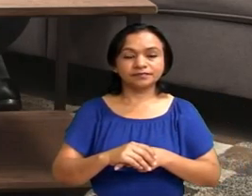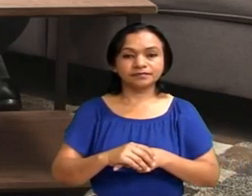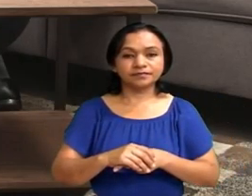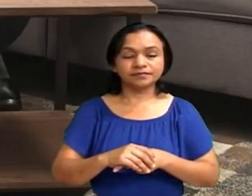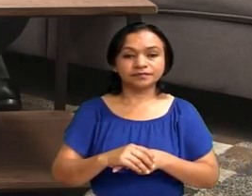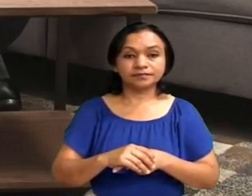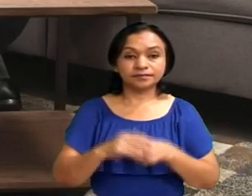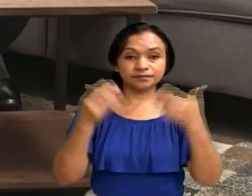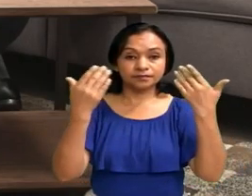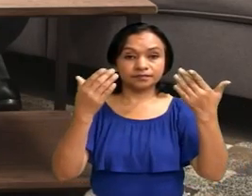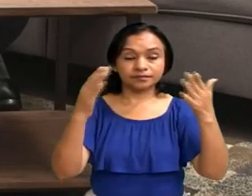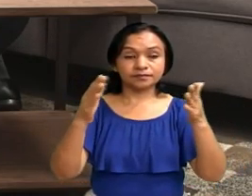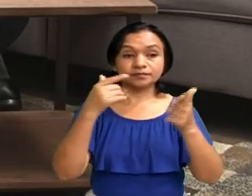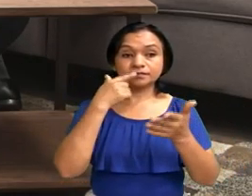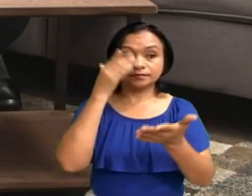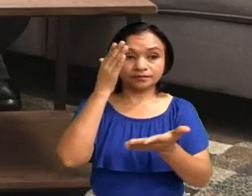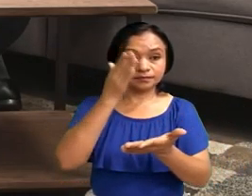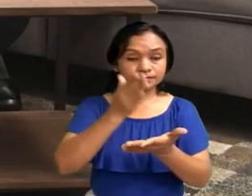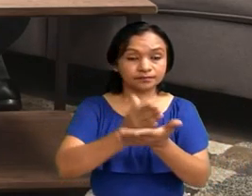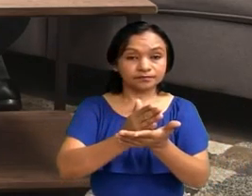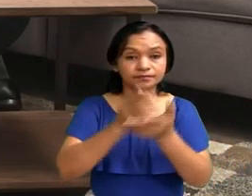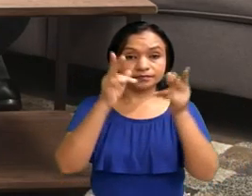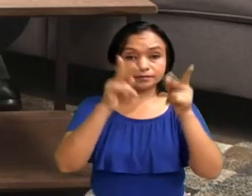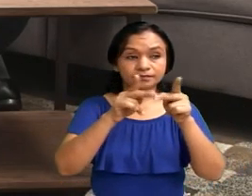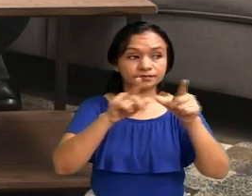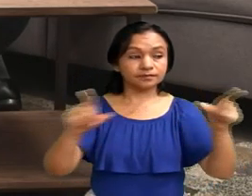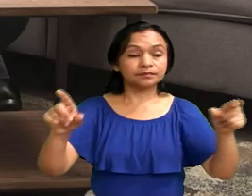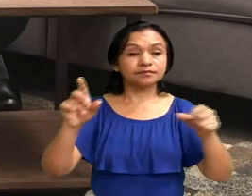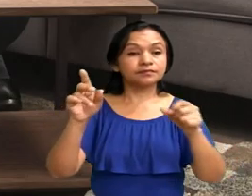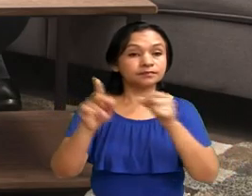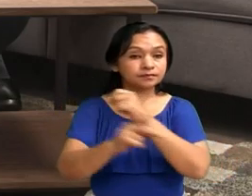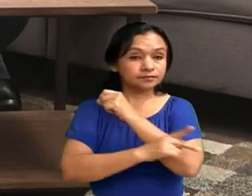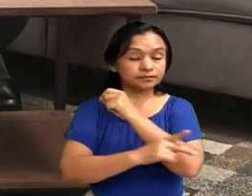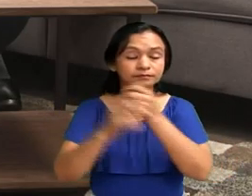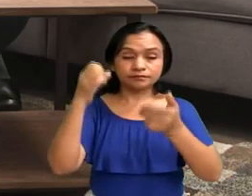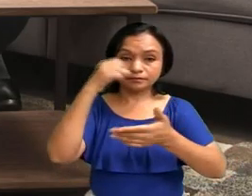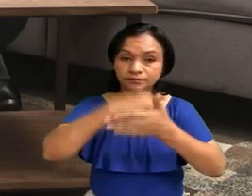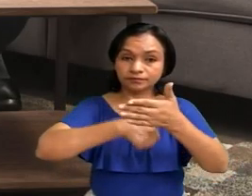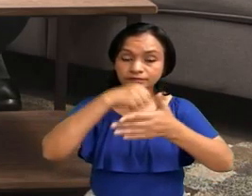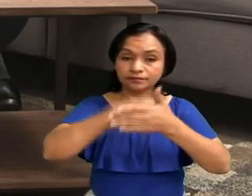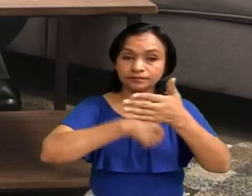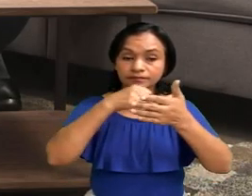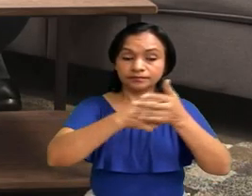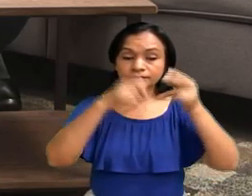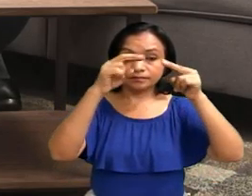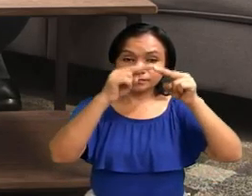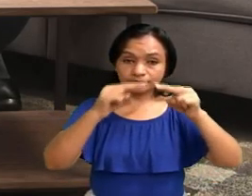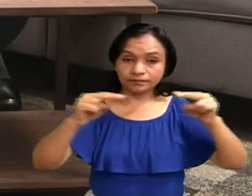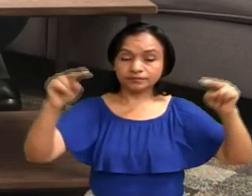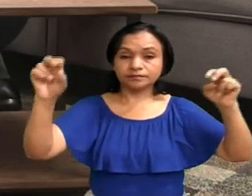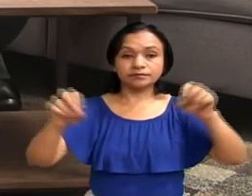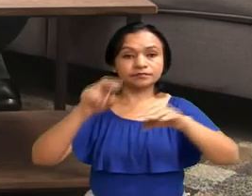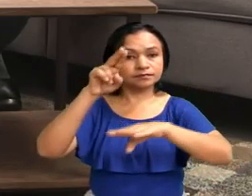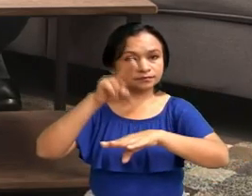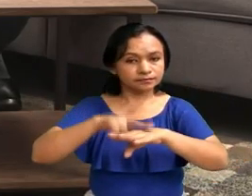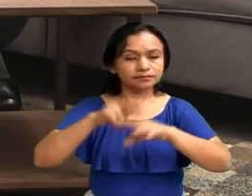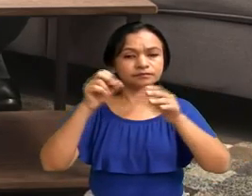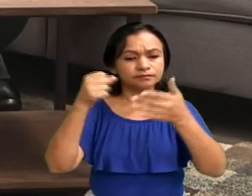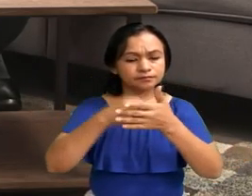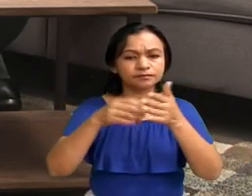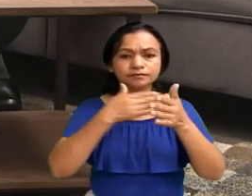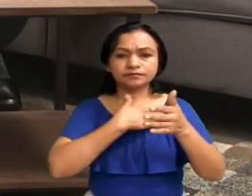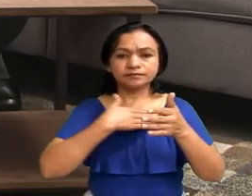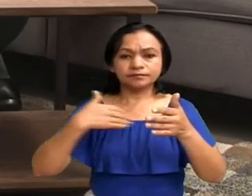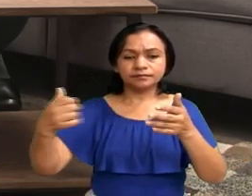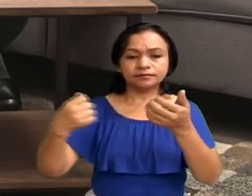de los componentes de ese mandato del Plan de Nación fue fortalecer el sistema interconectado nacional para